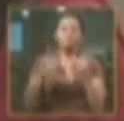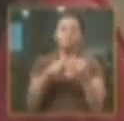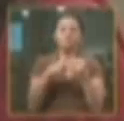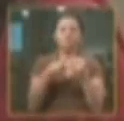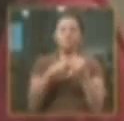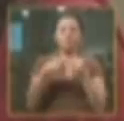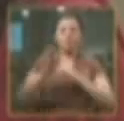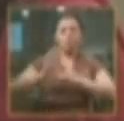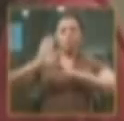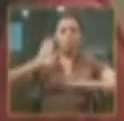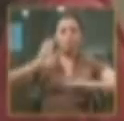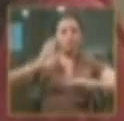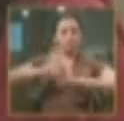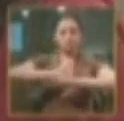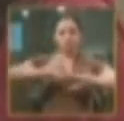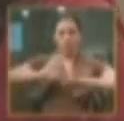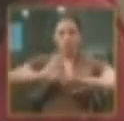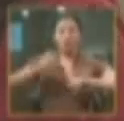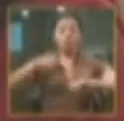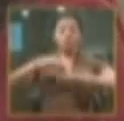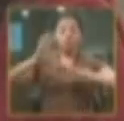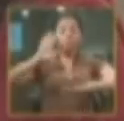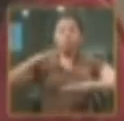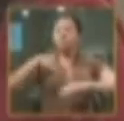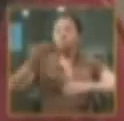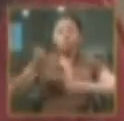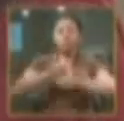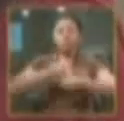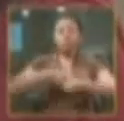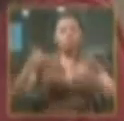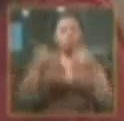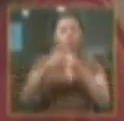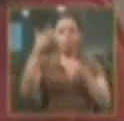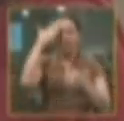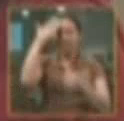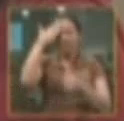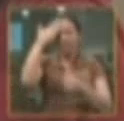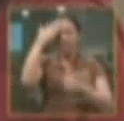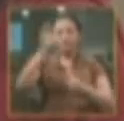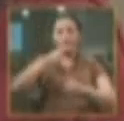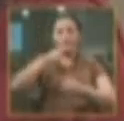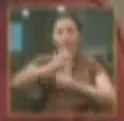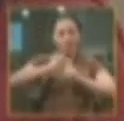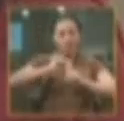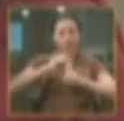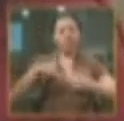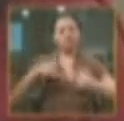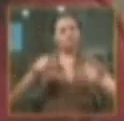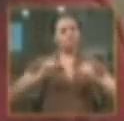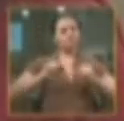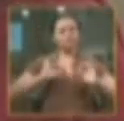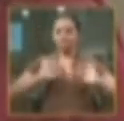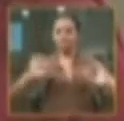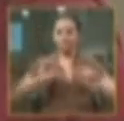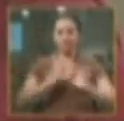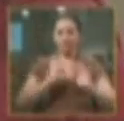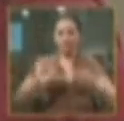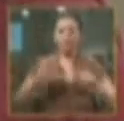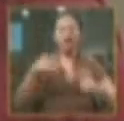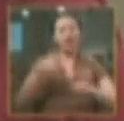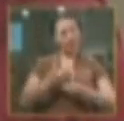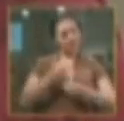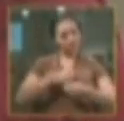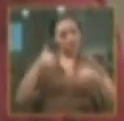un primer compromiso ya. Los compromisos se hacen con cabeza fría, descansados, frescos, y creo que todos estamos dispuestos a